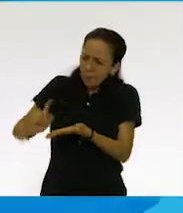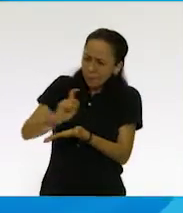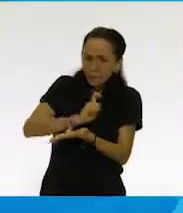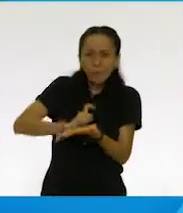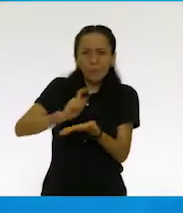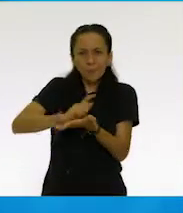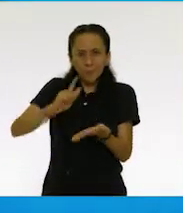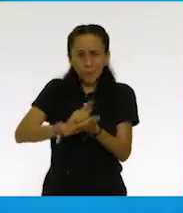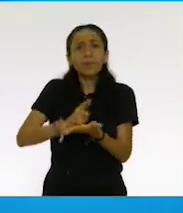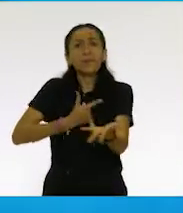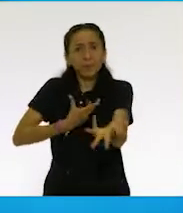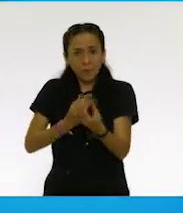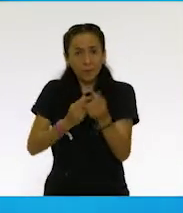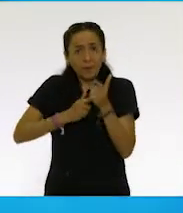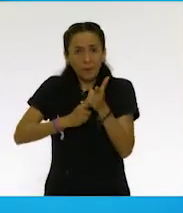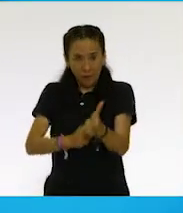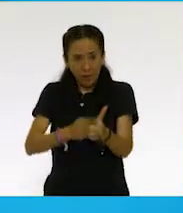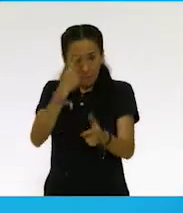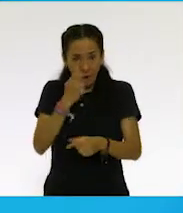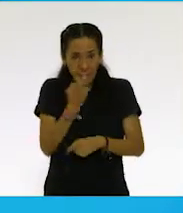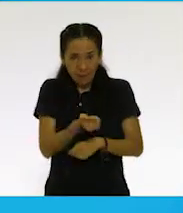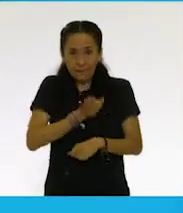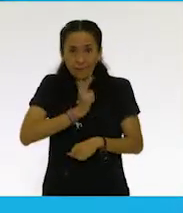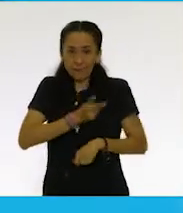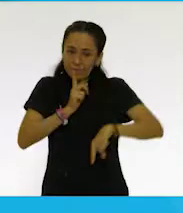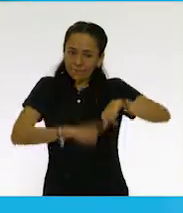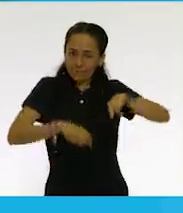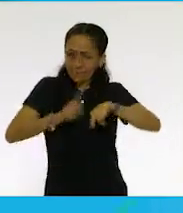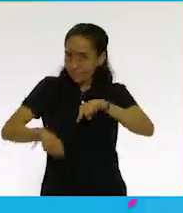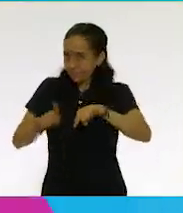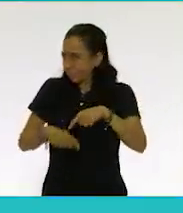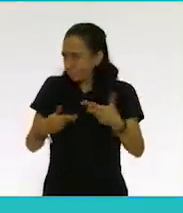los unos a los otros.